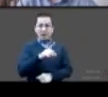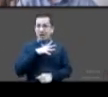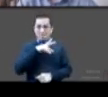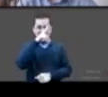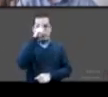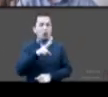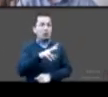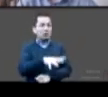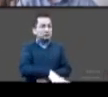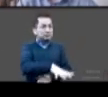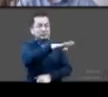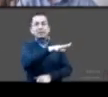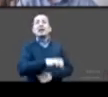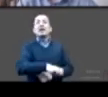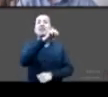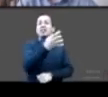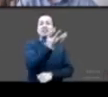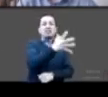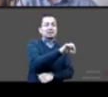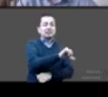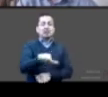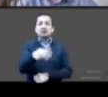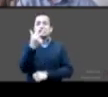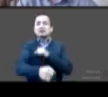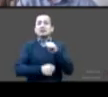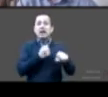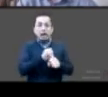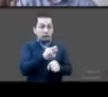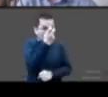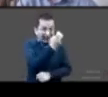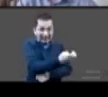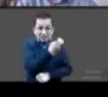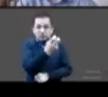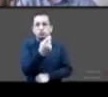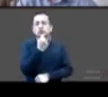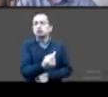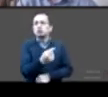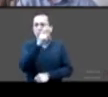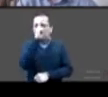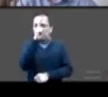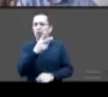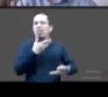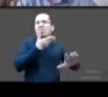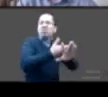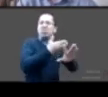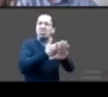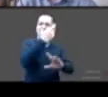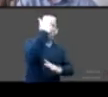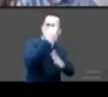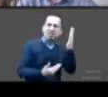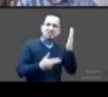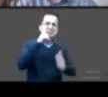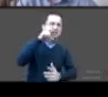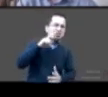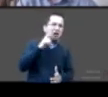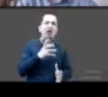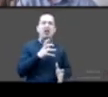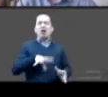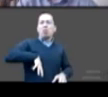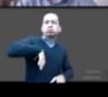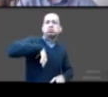niños de 10 a 13 años que están siendo abusados y explotados sexualmente. Siguiente, por favor.